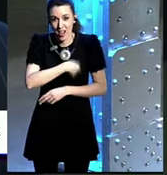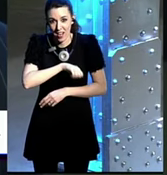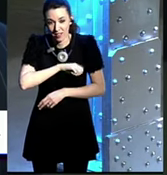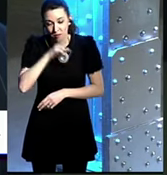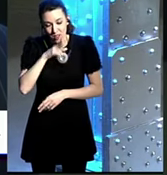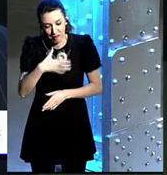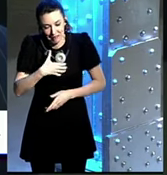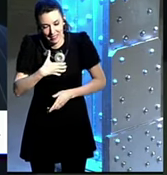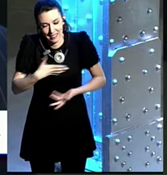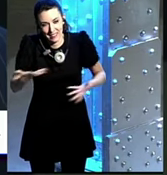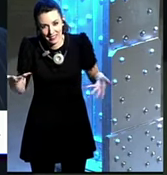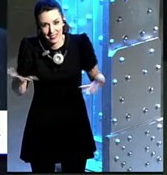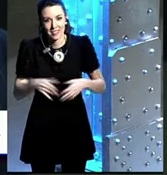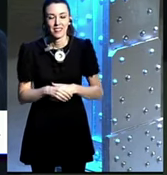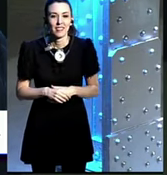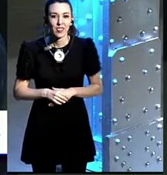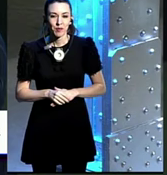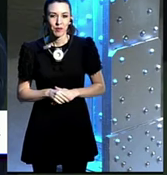español.